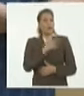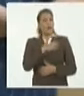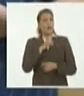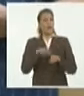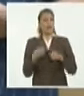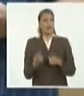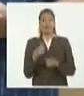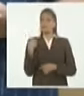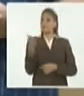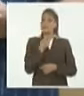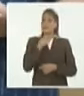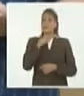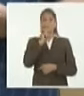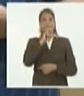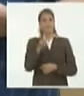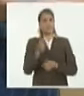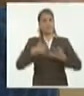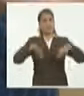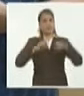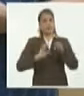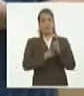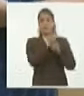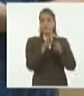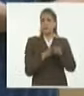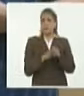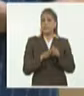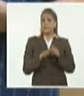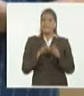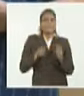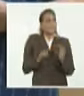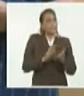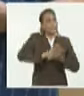medio, enfrentando solo agresiones